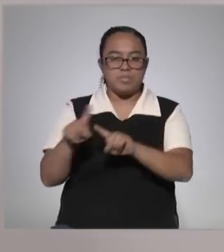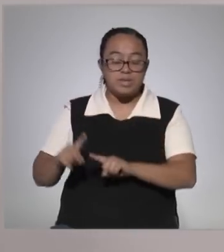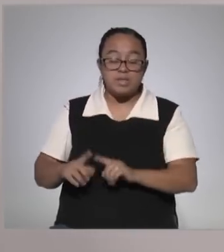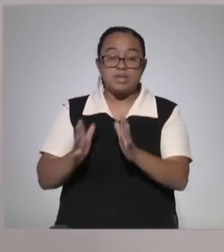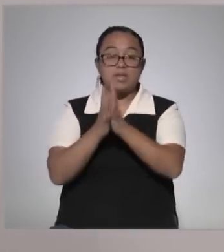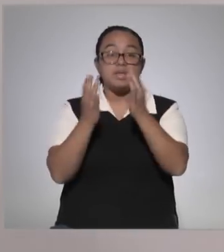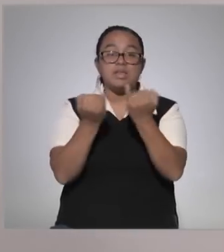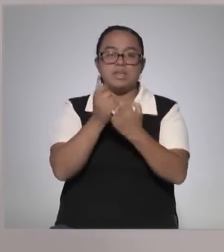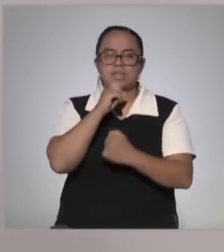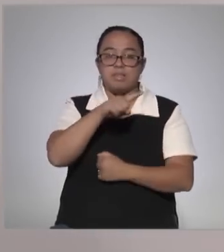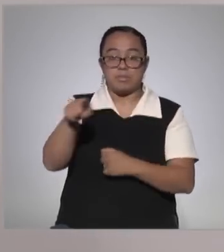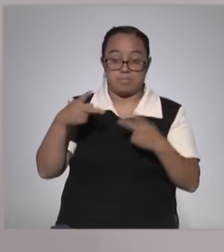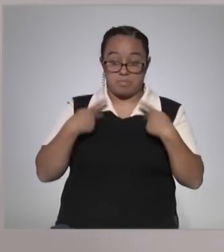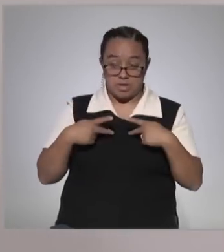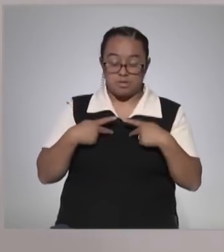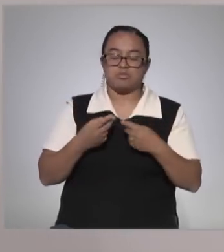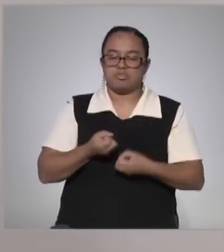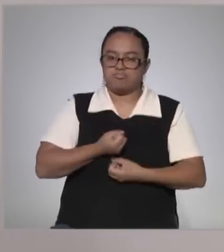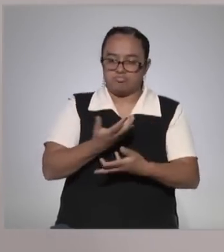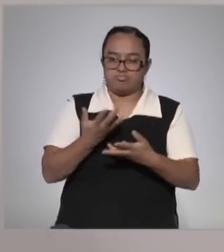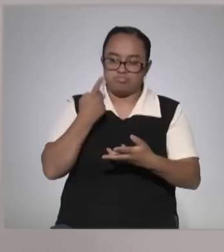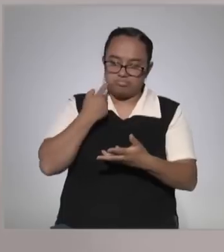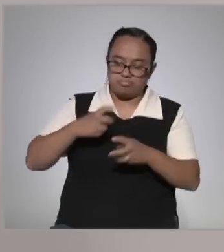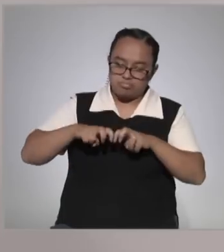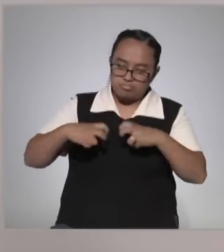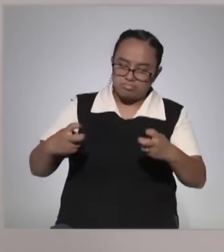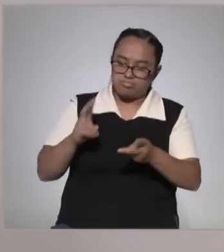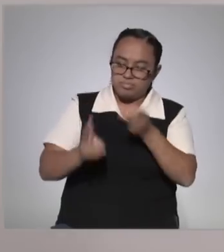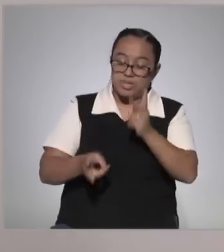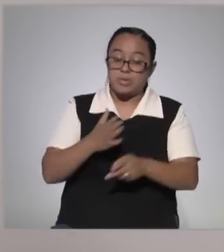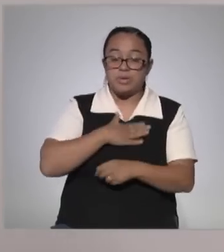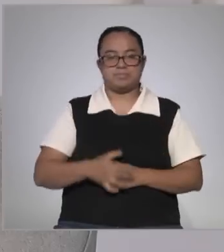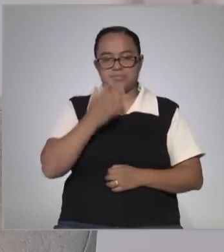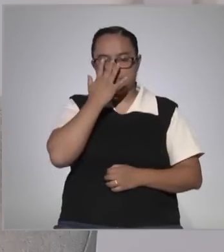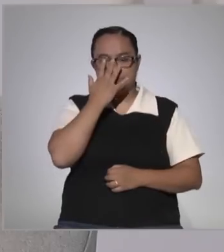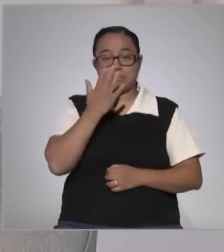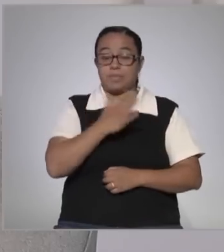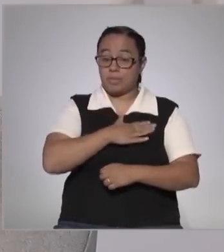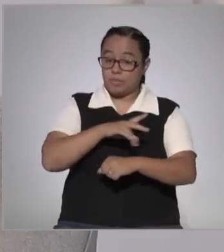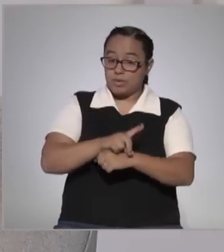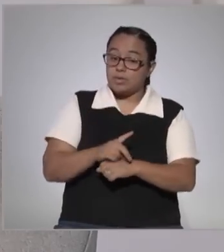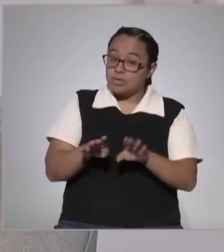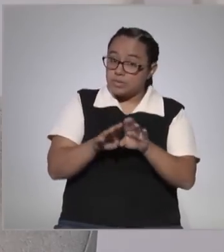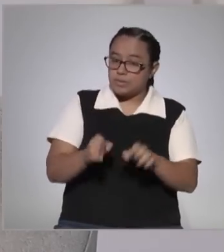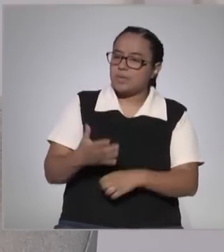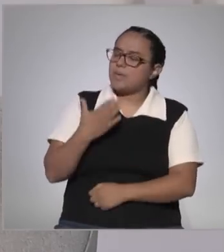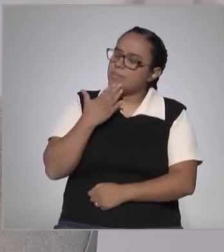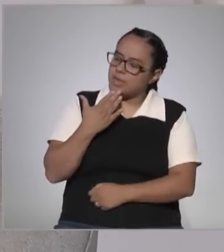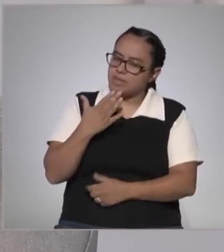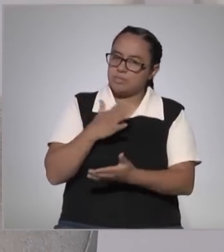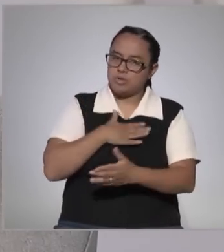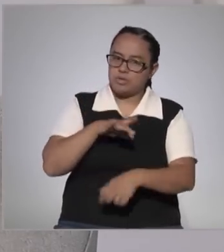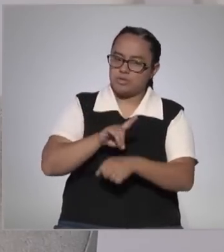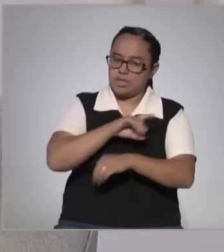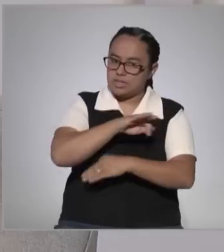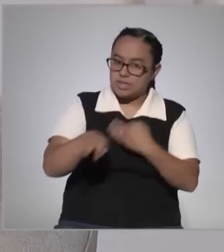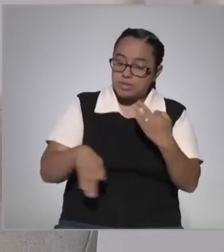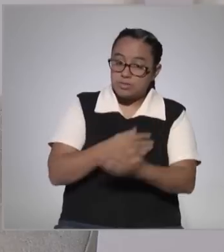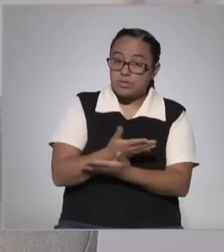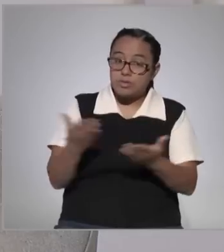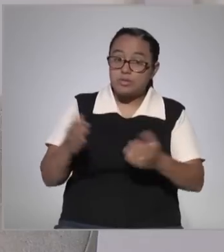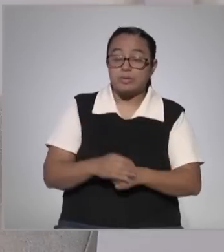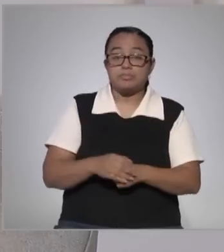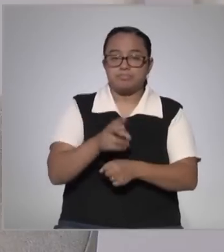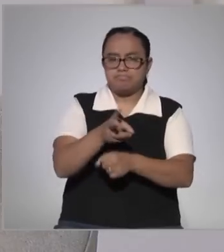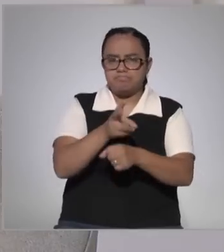nos traerá la voz de la audiencia aquí al panel con los especialistas. Buen día, Javi, ¿cómo estás? Bien, Nat, buen día a todos ustedes. Los invito